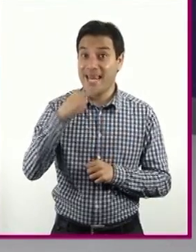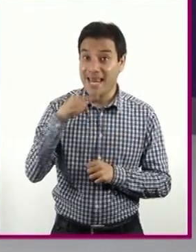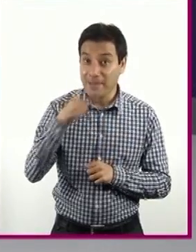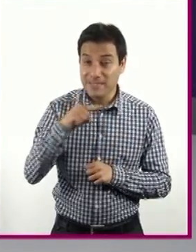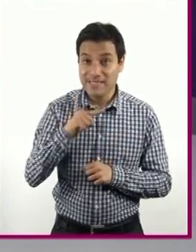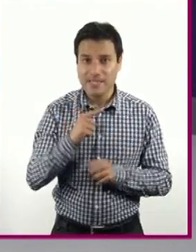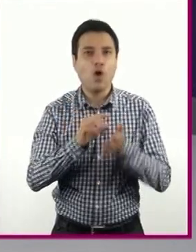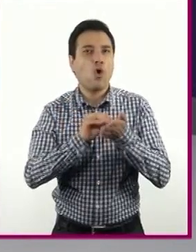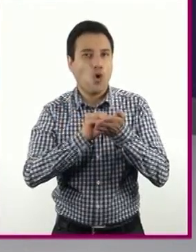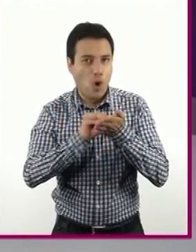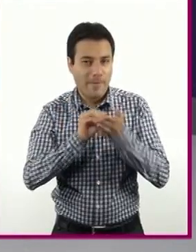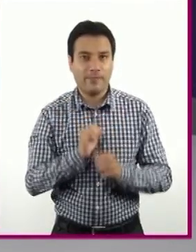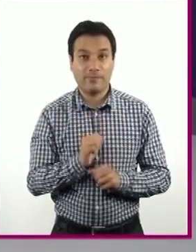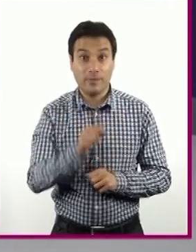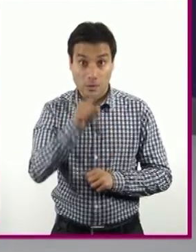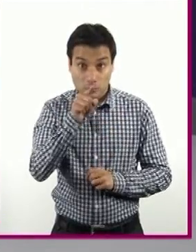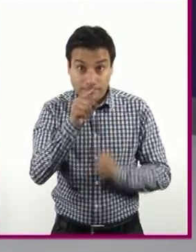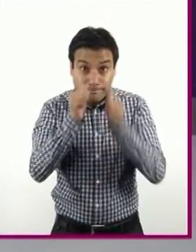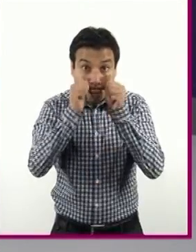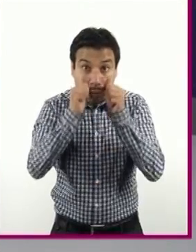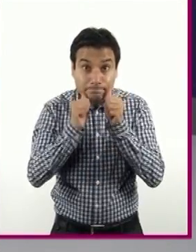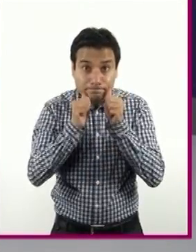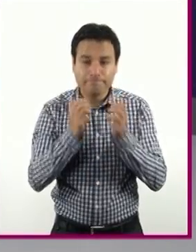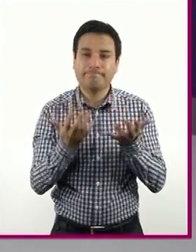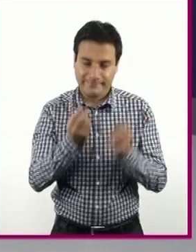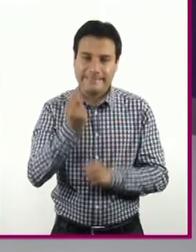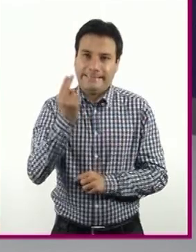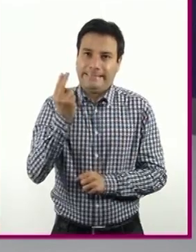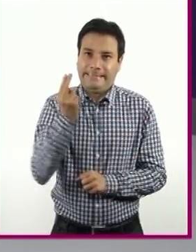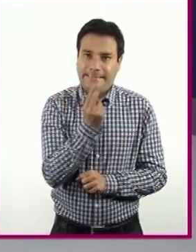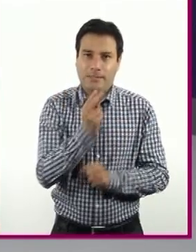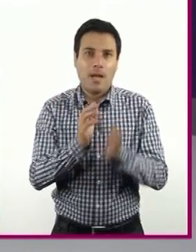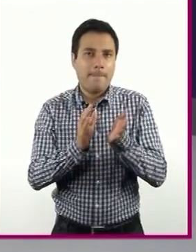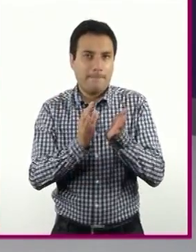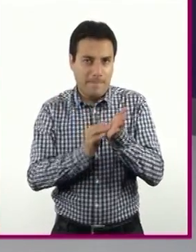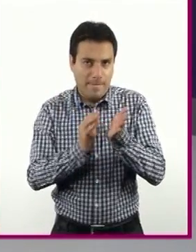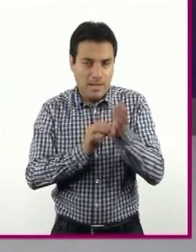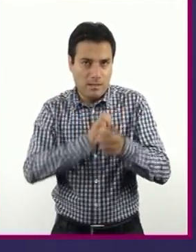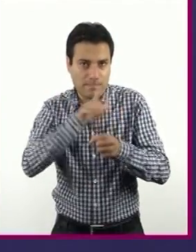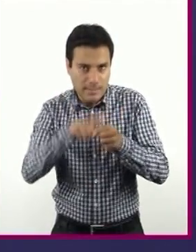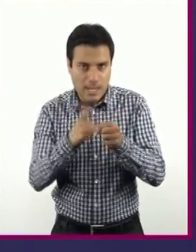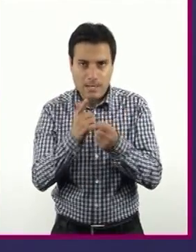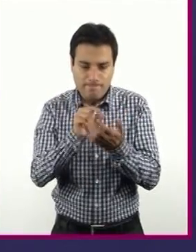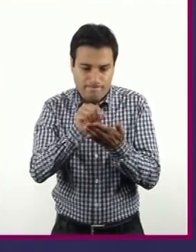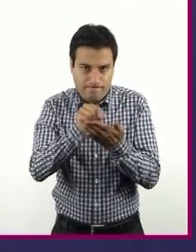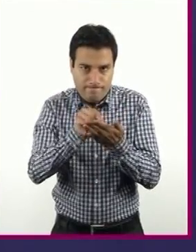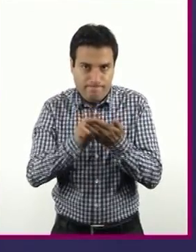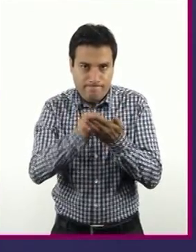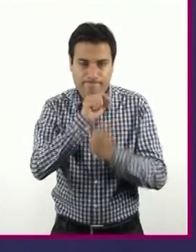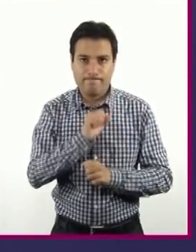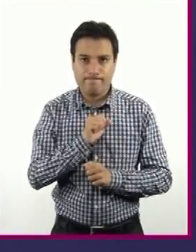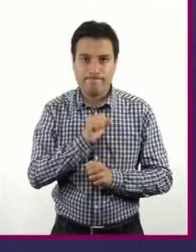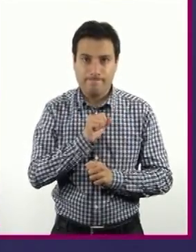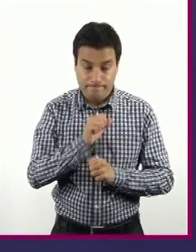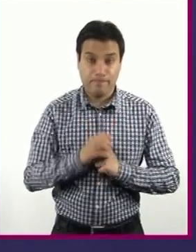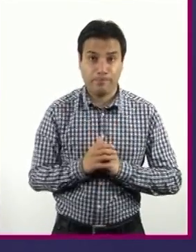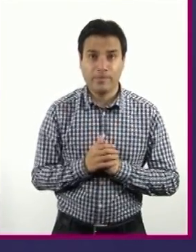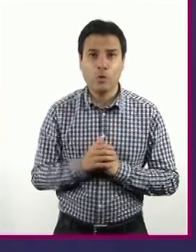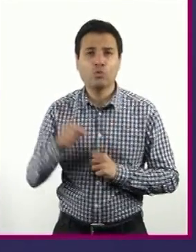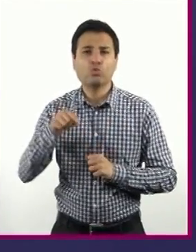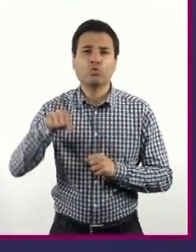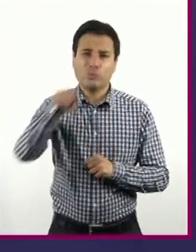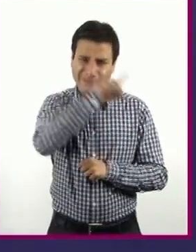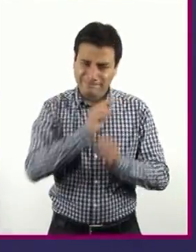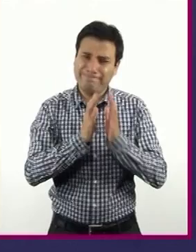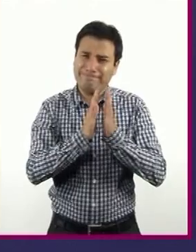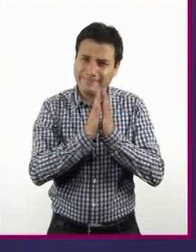y goma. Si tienen discapacidad visual, preparen sus hojas Leyer, punzón y regleta. En medida de lo posible, tomen